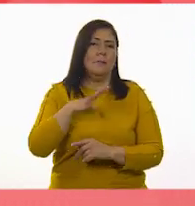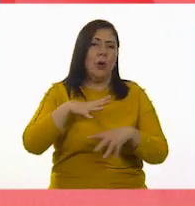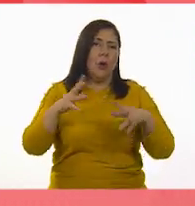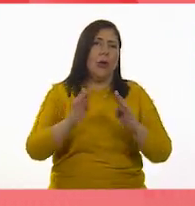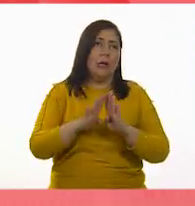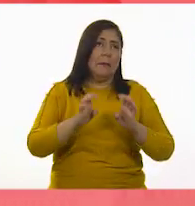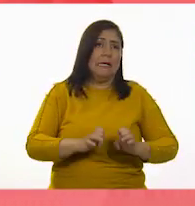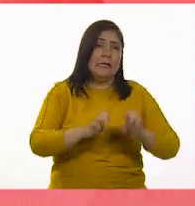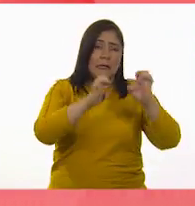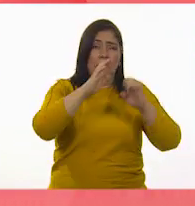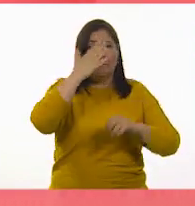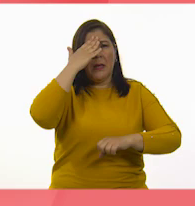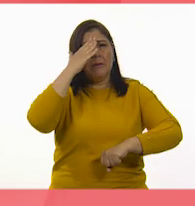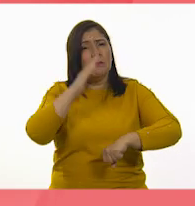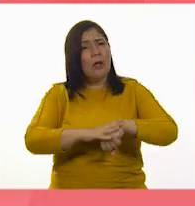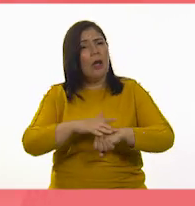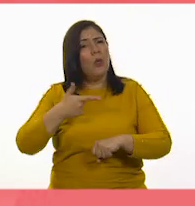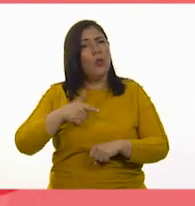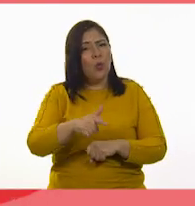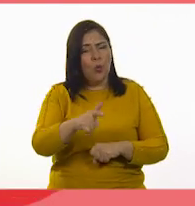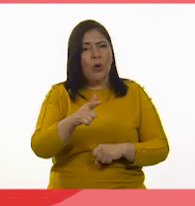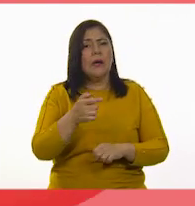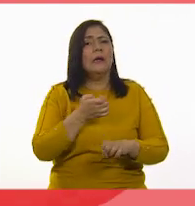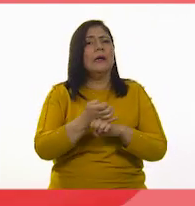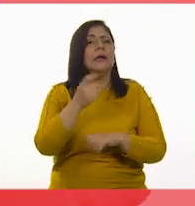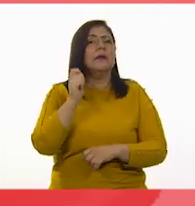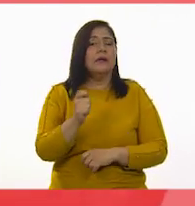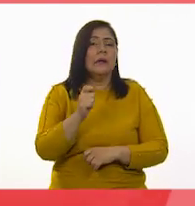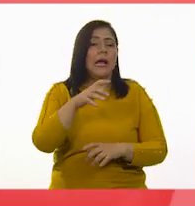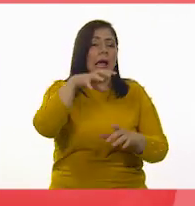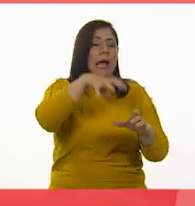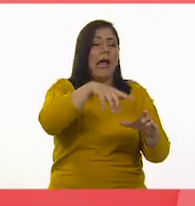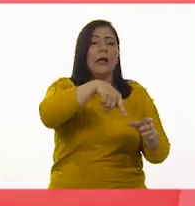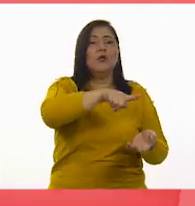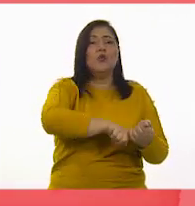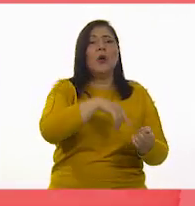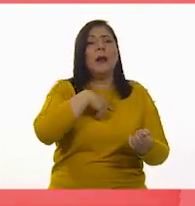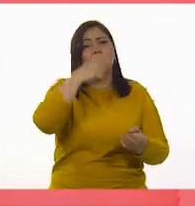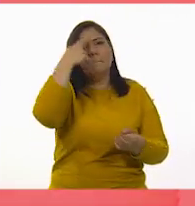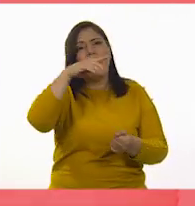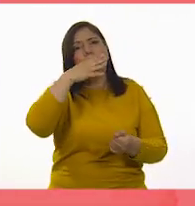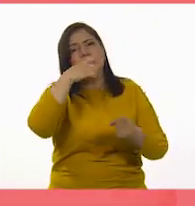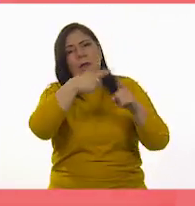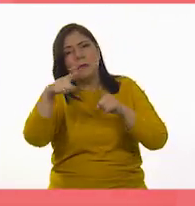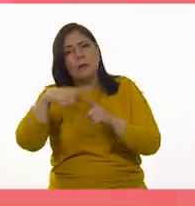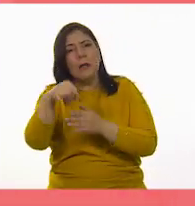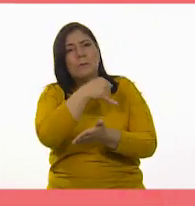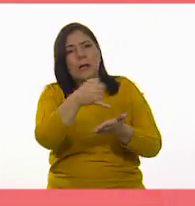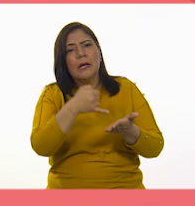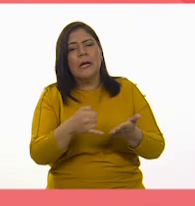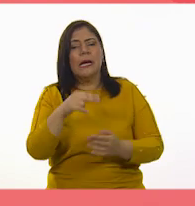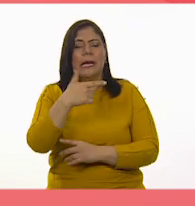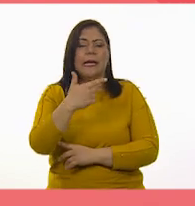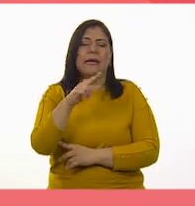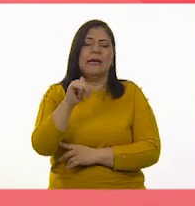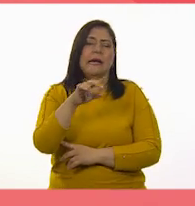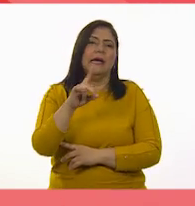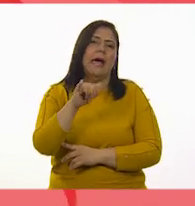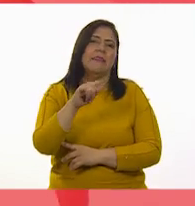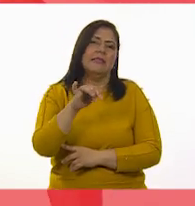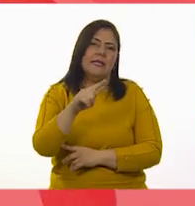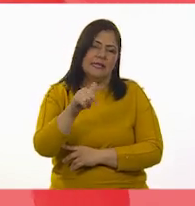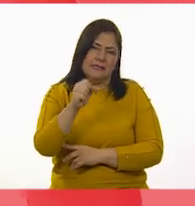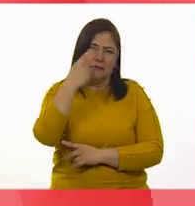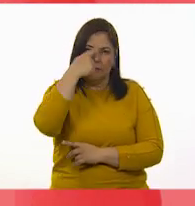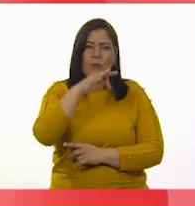de Guanajuato que era, pues eso, un granero. Y justamente ahí, cada año se hace el cierre y la